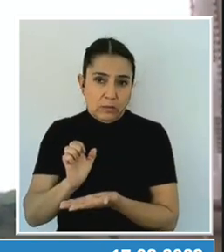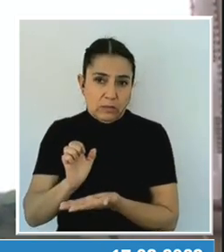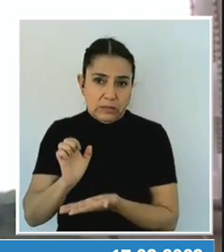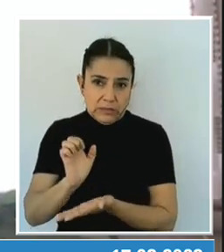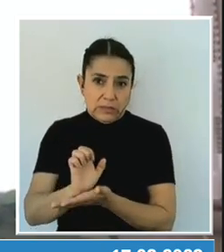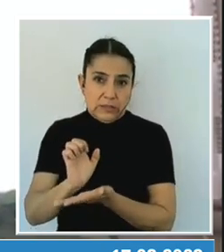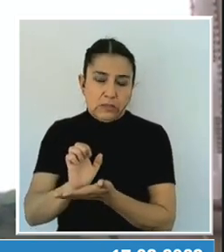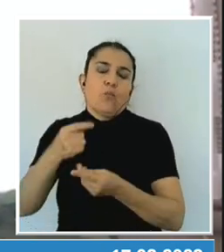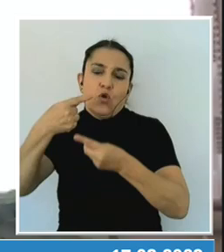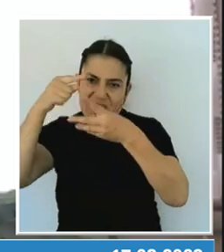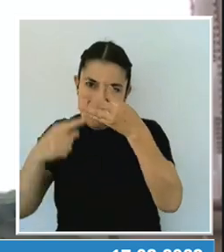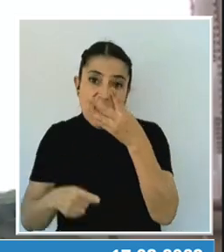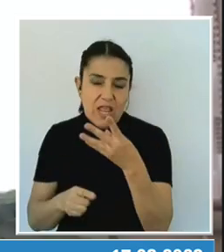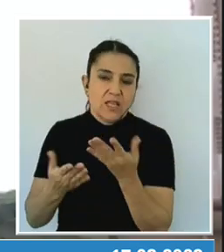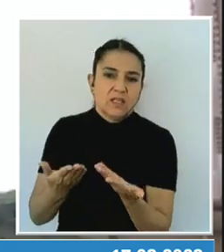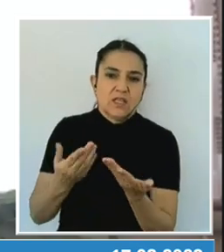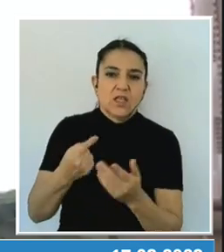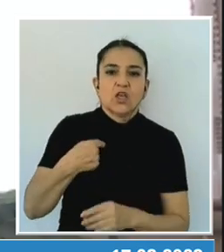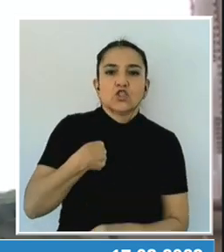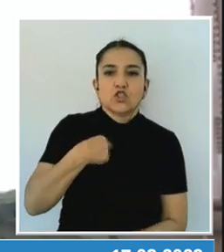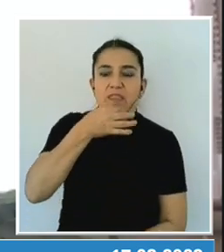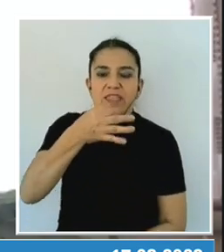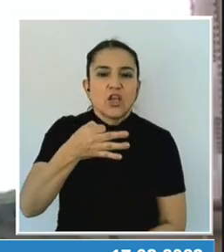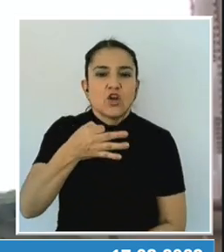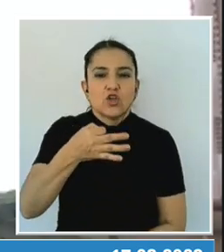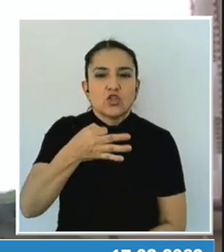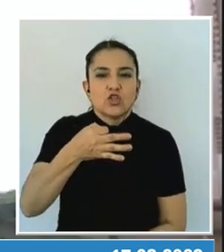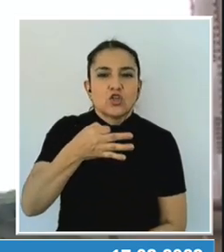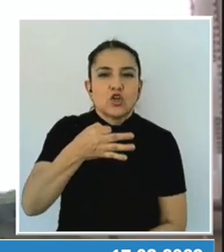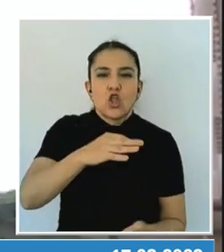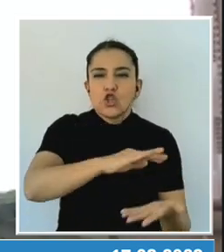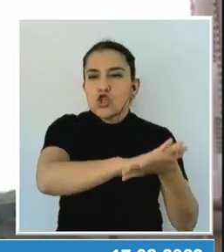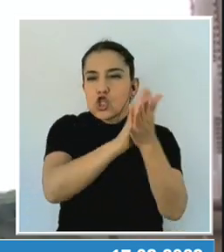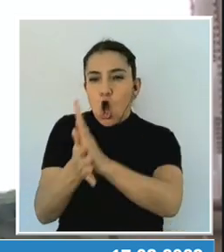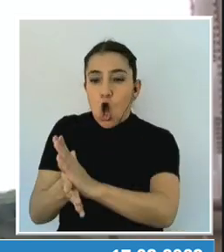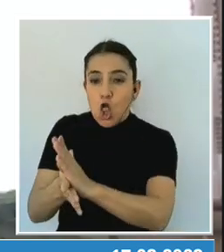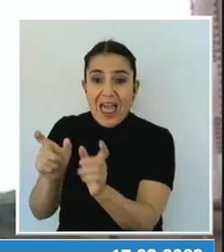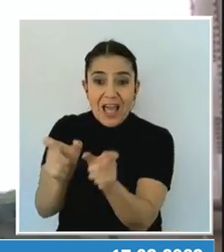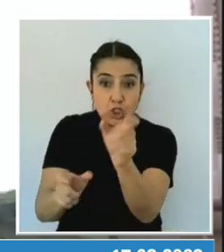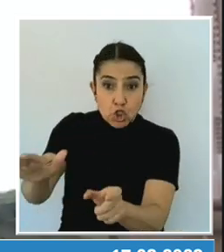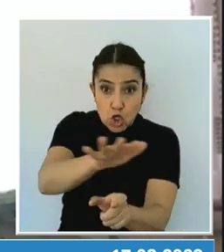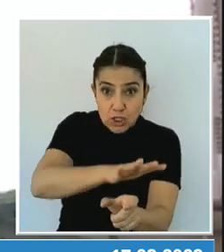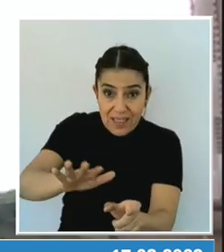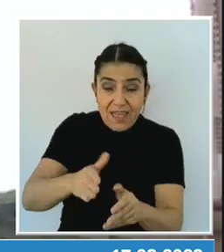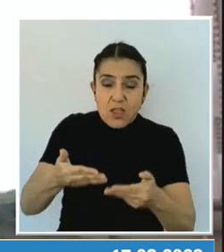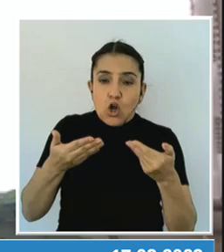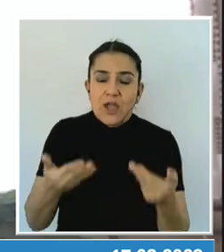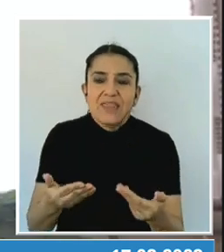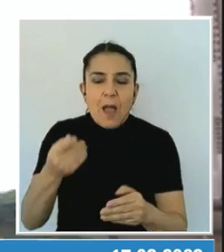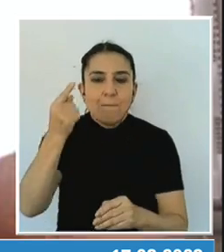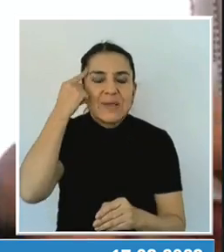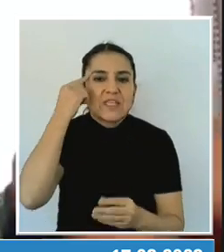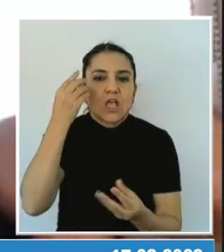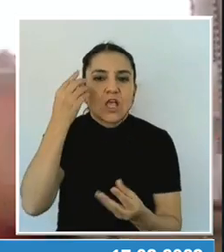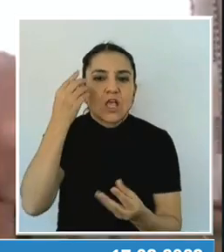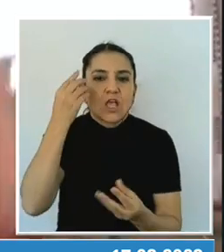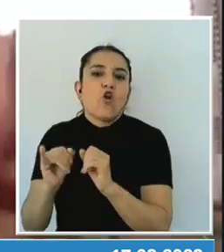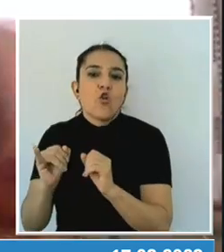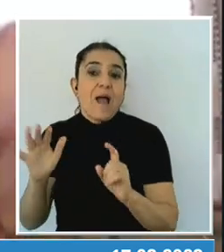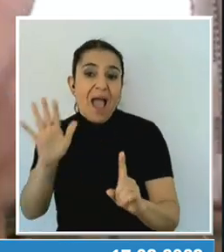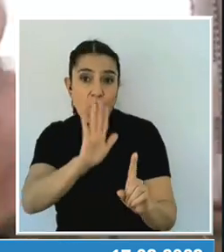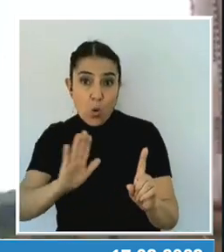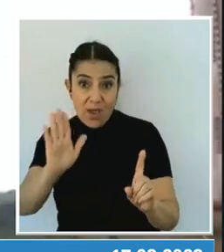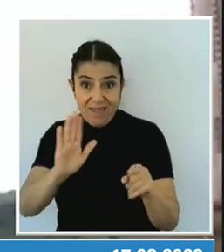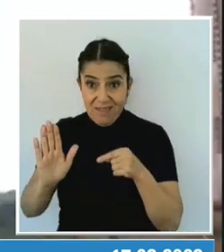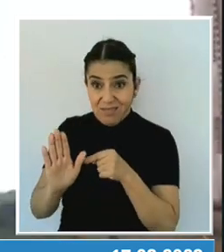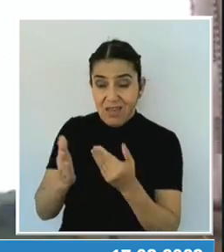cosas, que todas las sociedades hoy día están pensando en formas de cuidado, como lo dije en una reciente columna,